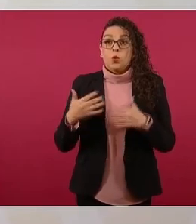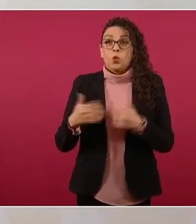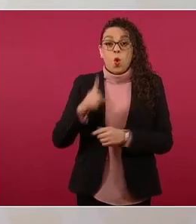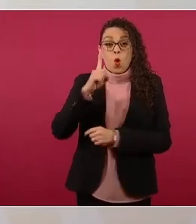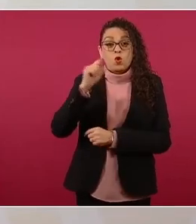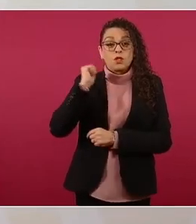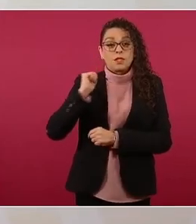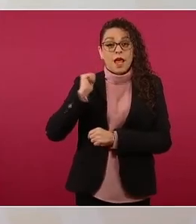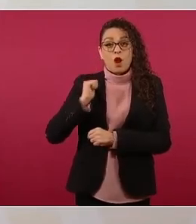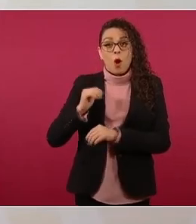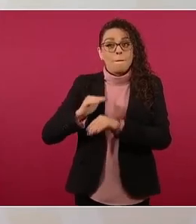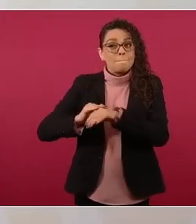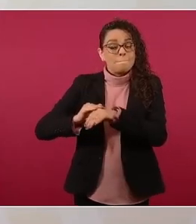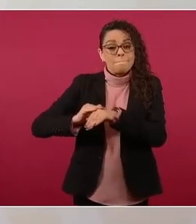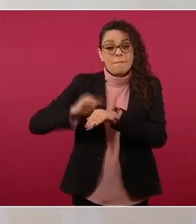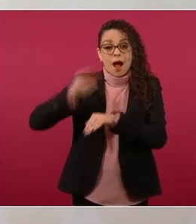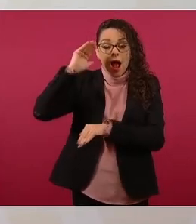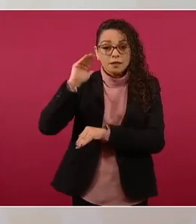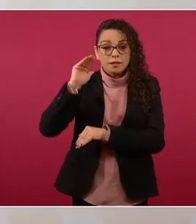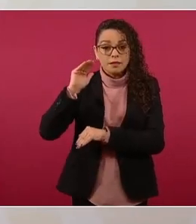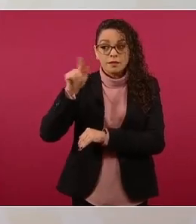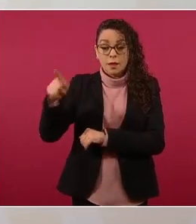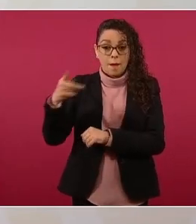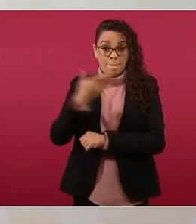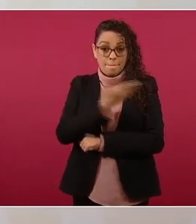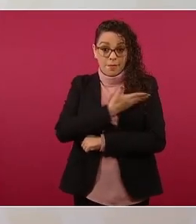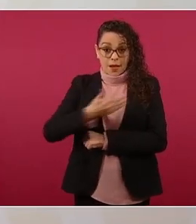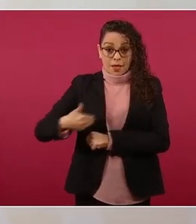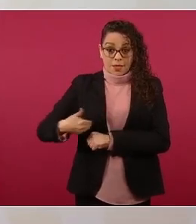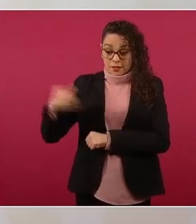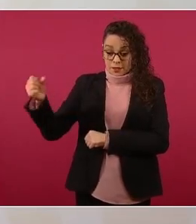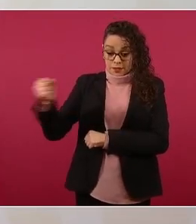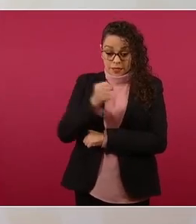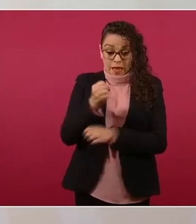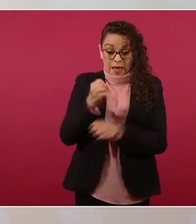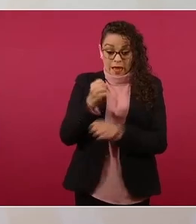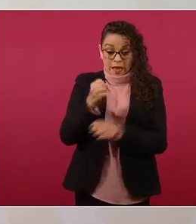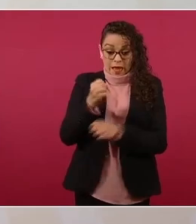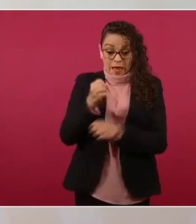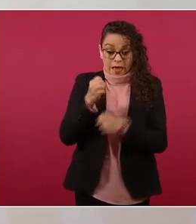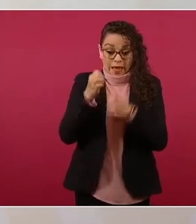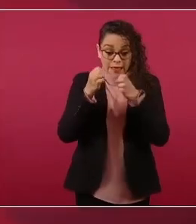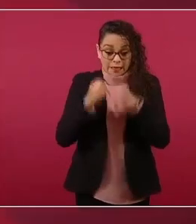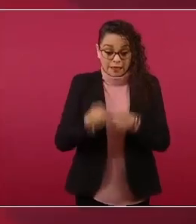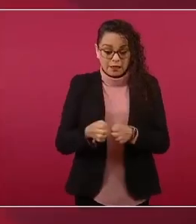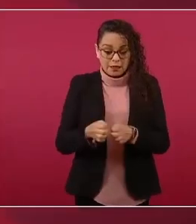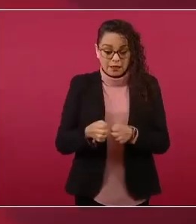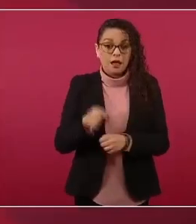que el presidente en funciones nombraba a su sucesor.